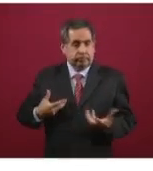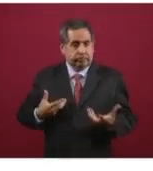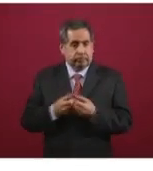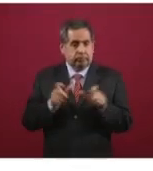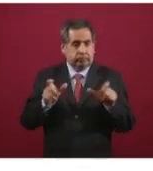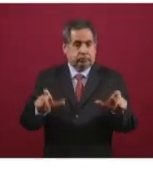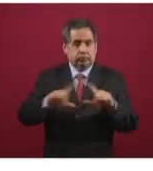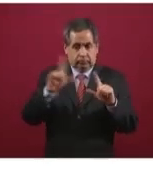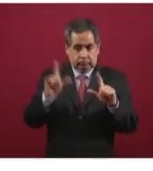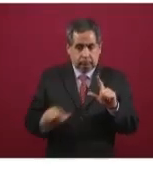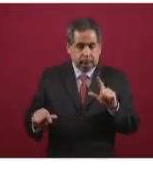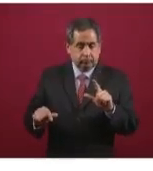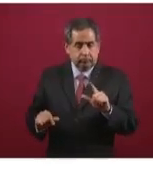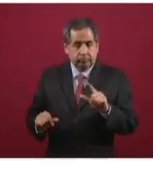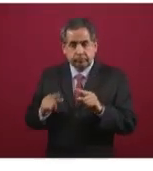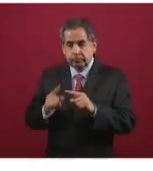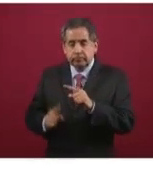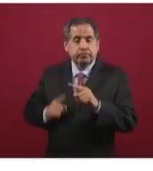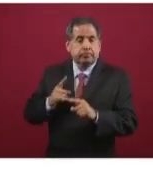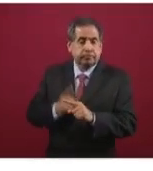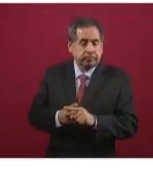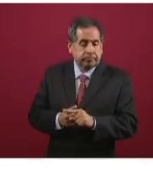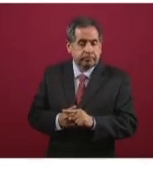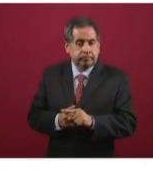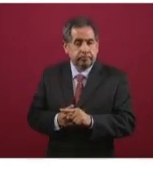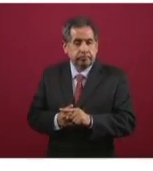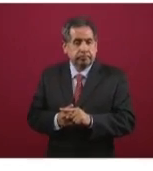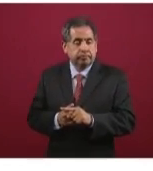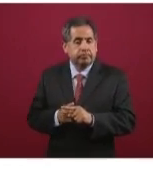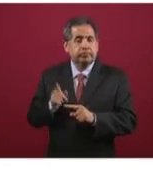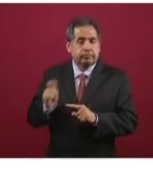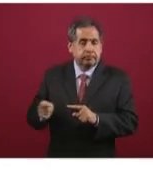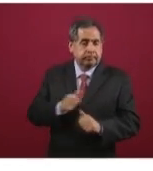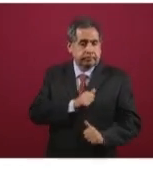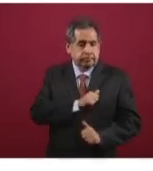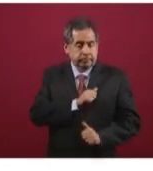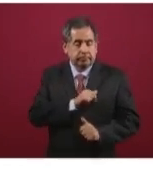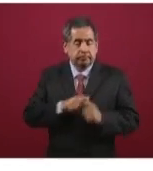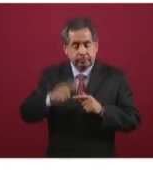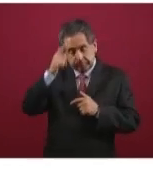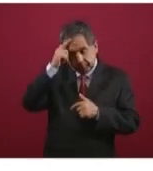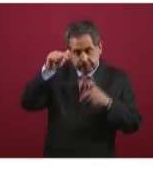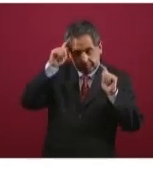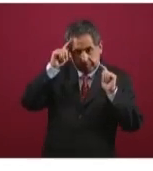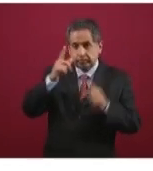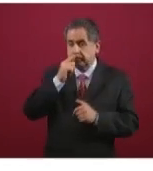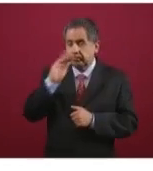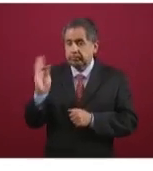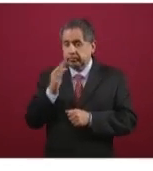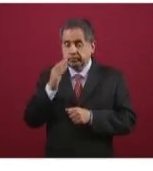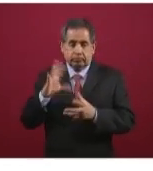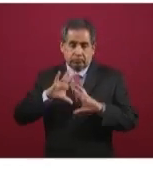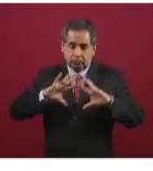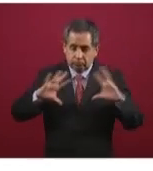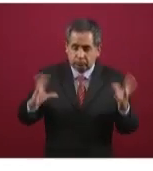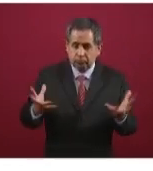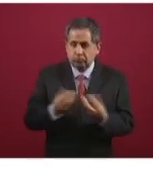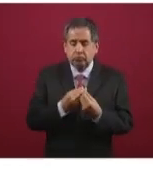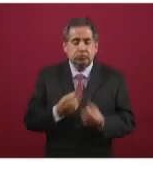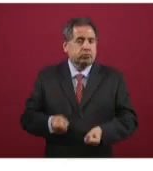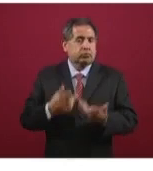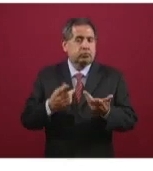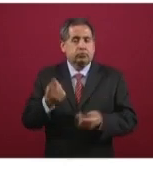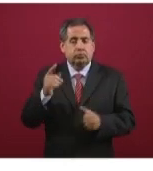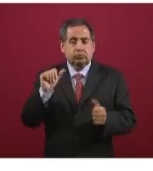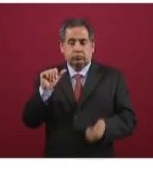Nacional. Le añadimos el despliegue permanente de Sedena, SEMAR y Policía Federal para hacer un total